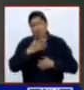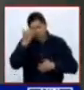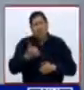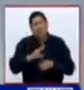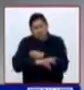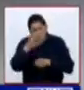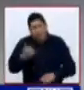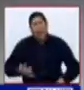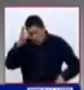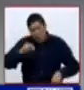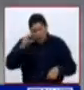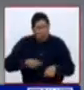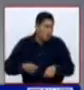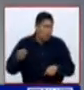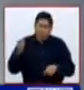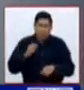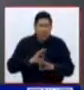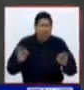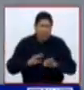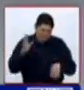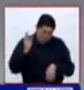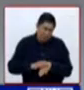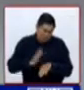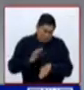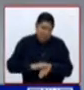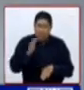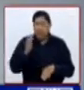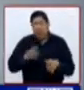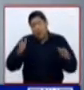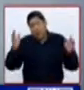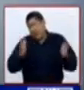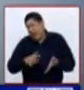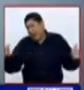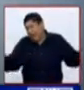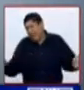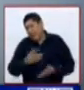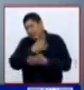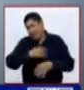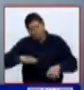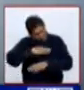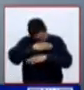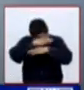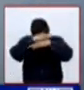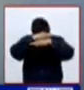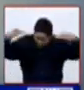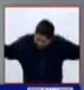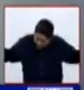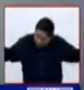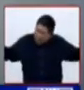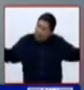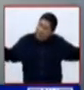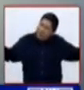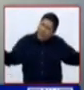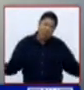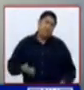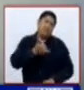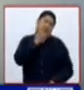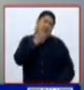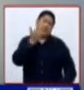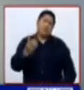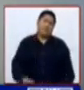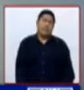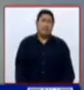diciéndoles, obvio, que no lo vuelvan a hacer, porque realmente, bueno, ya están cansados de esta inseguridad que a diario se escucha en la urbe